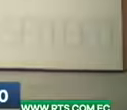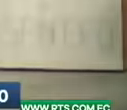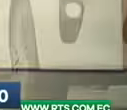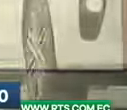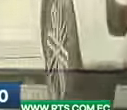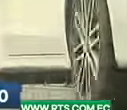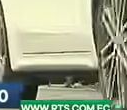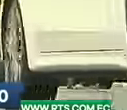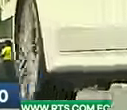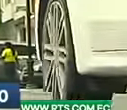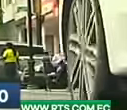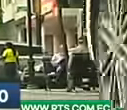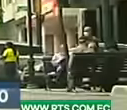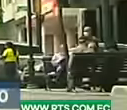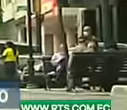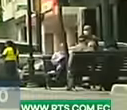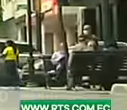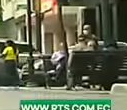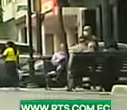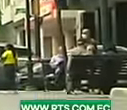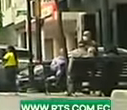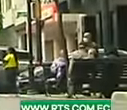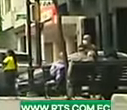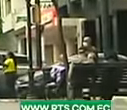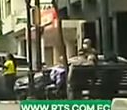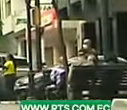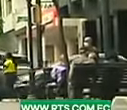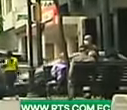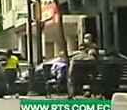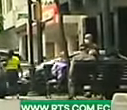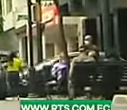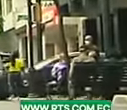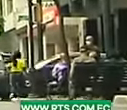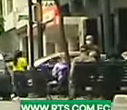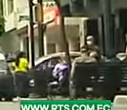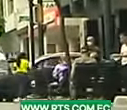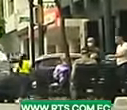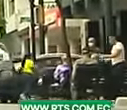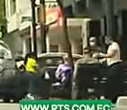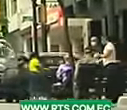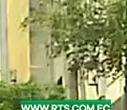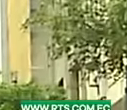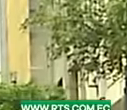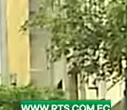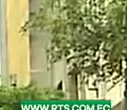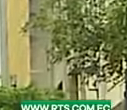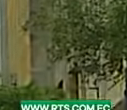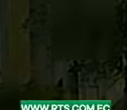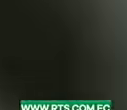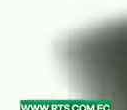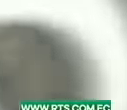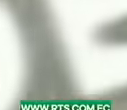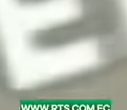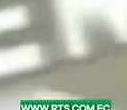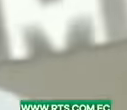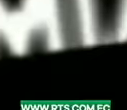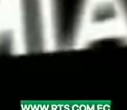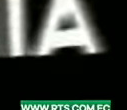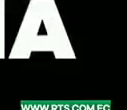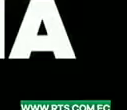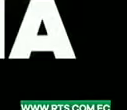Un informe especial de La Noticia sobre estos 2 años del COVID-19 en el Ecuador.